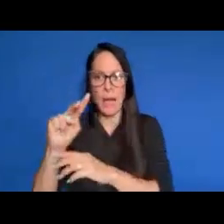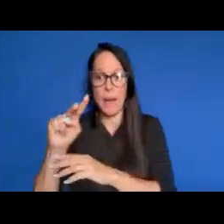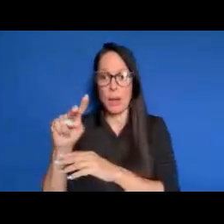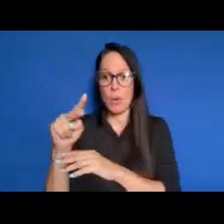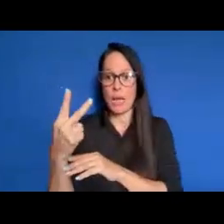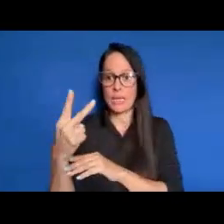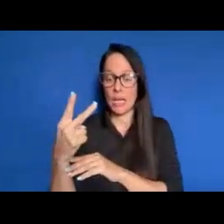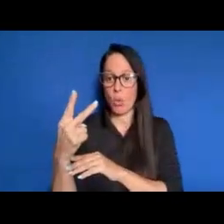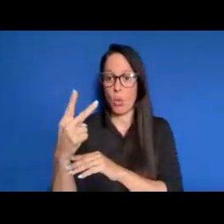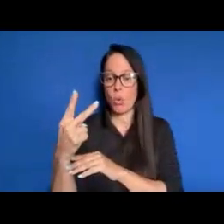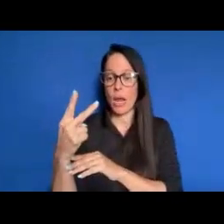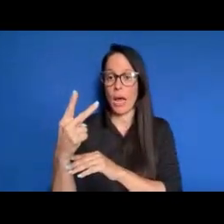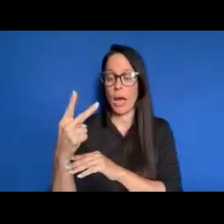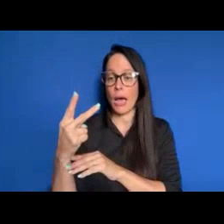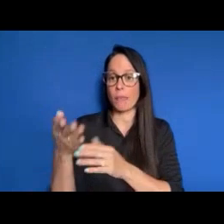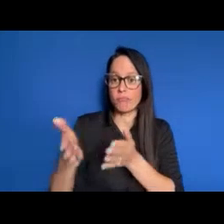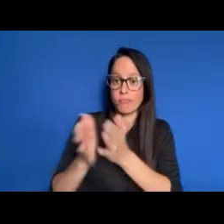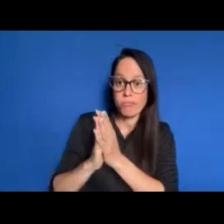de estos fondos?